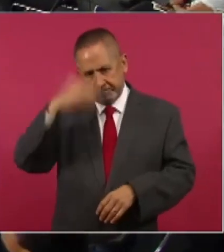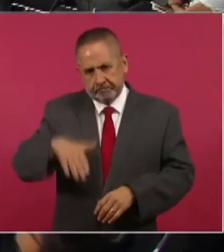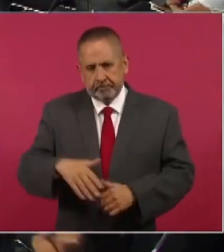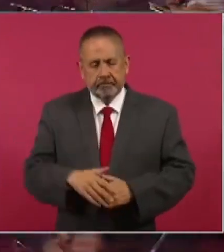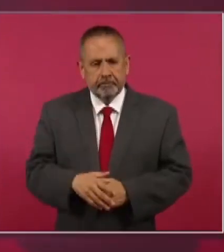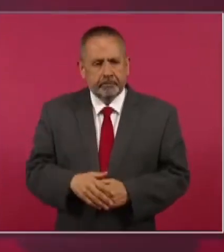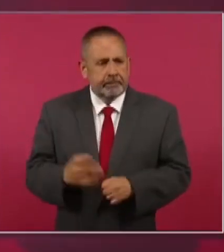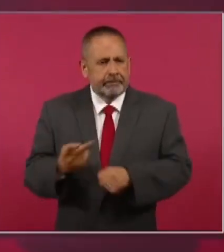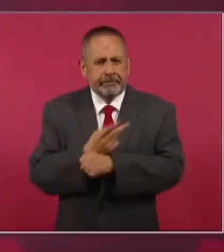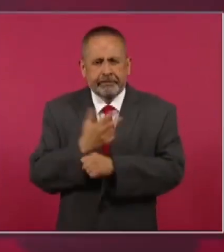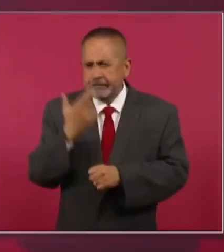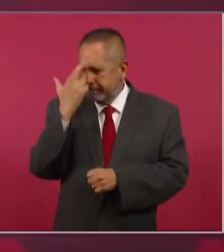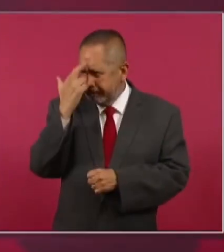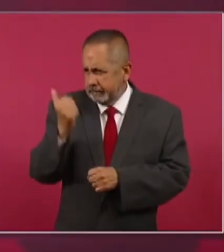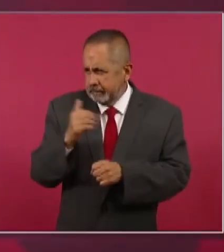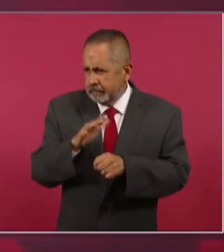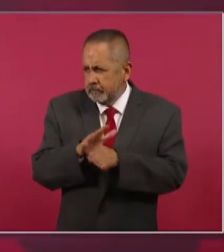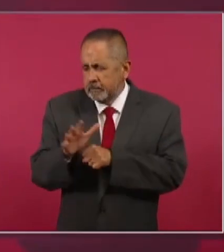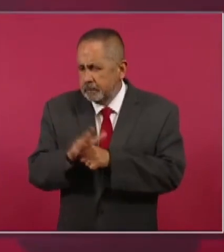cuál fue la causa.